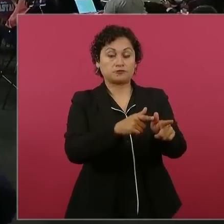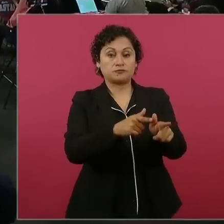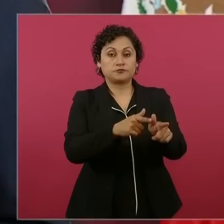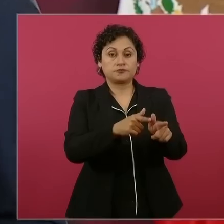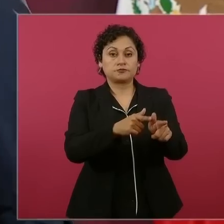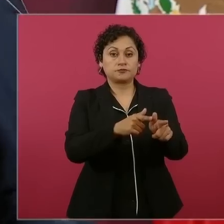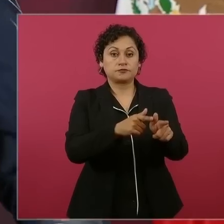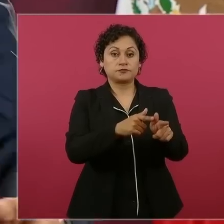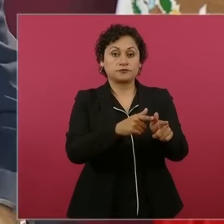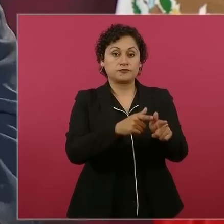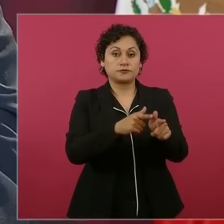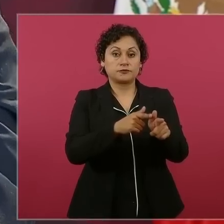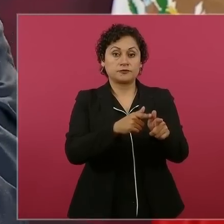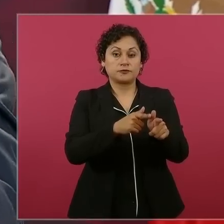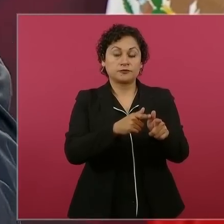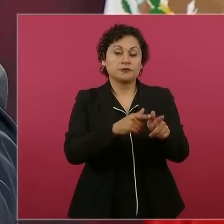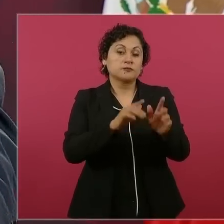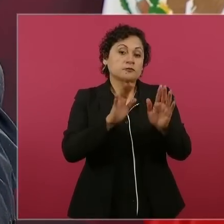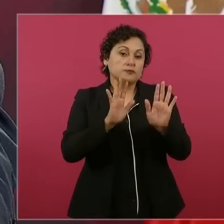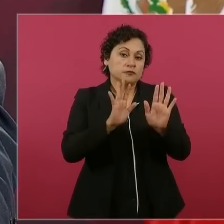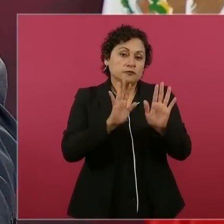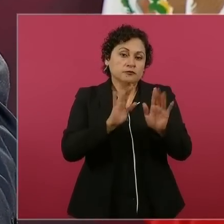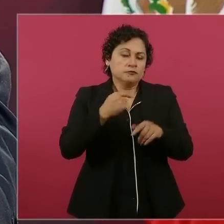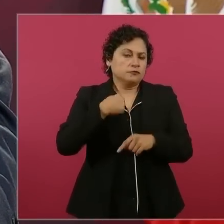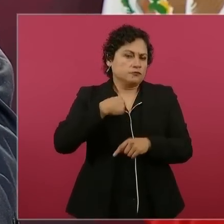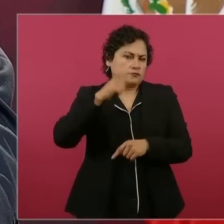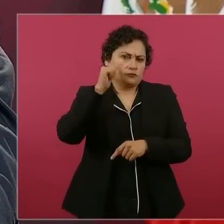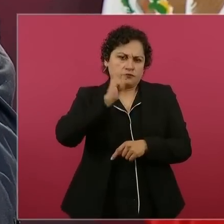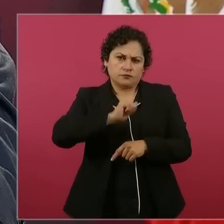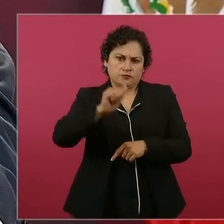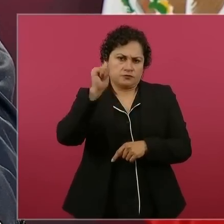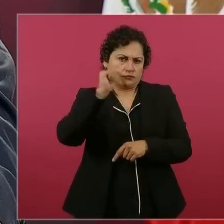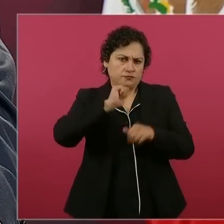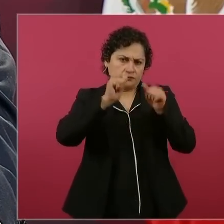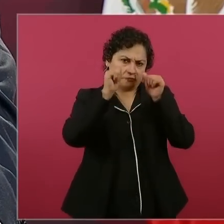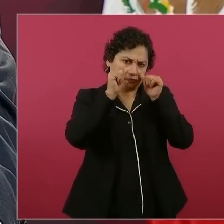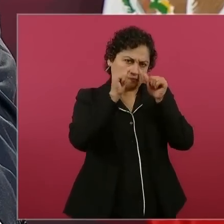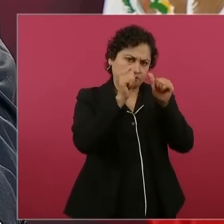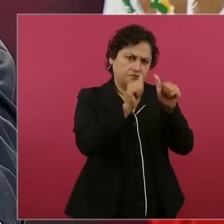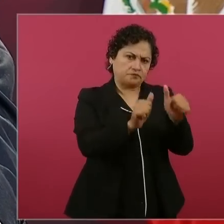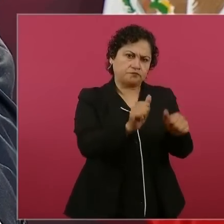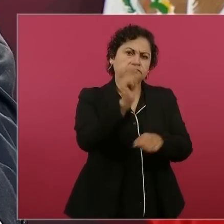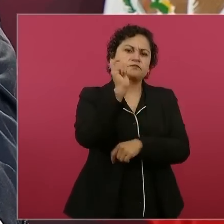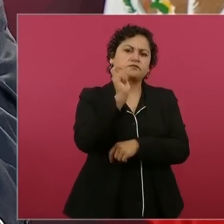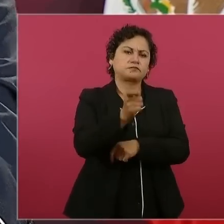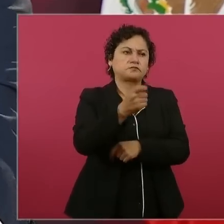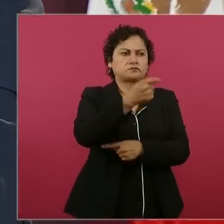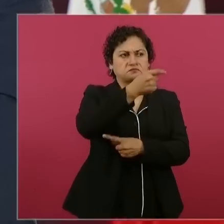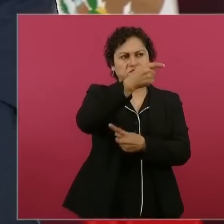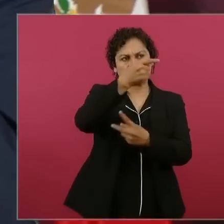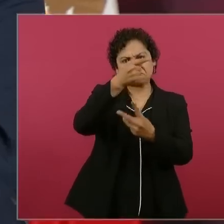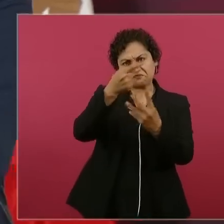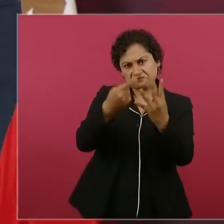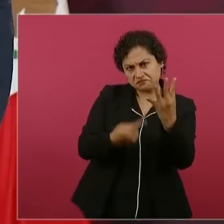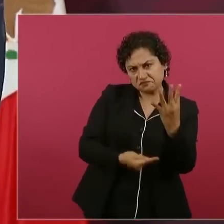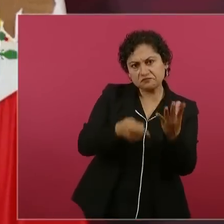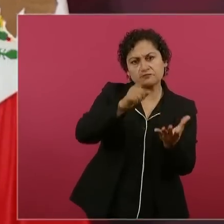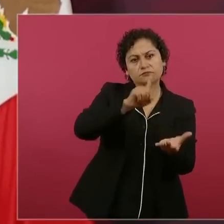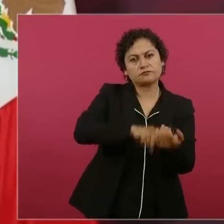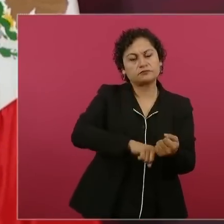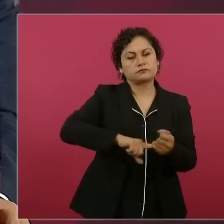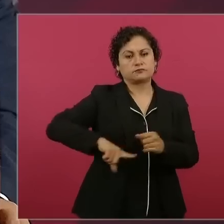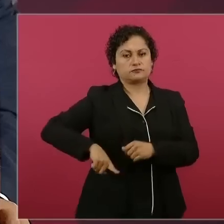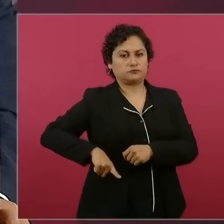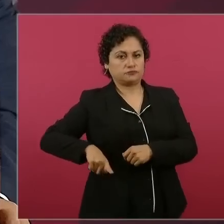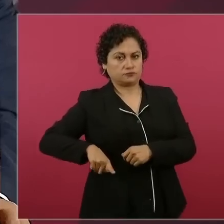como lo he hecho desde siempre, atendiendo todo lo relacionado con el gobierno.